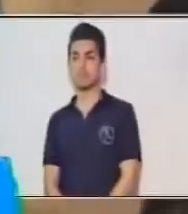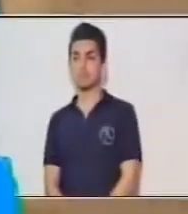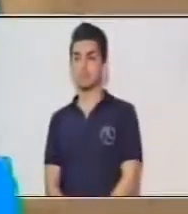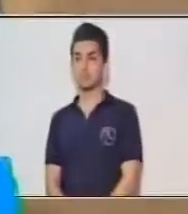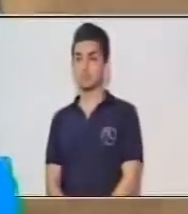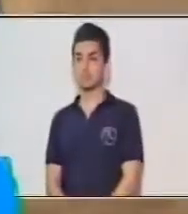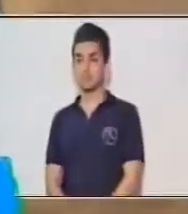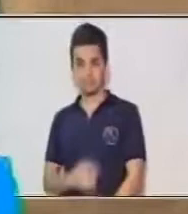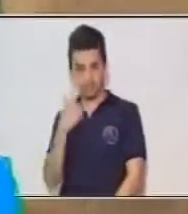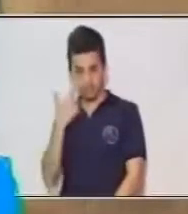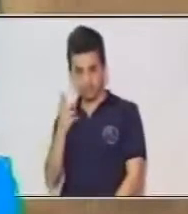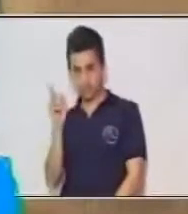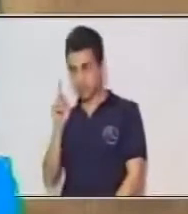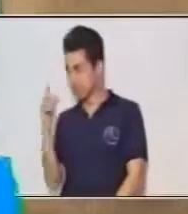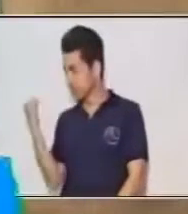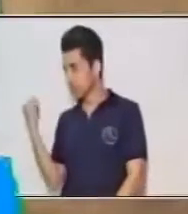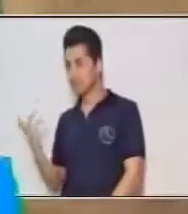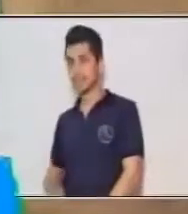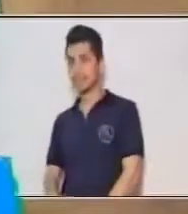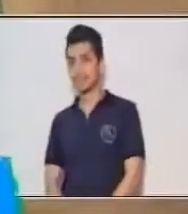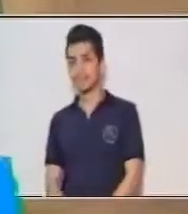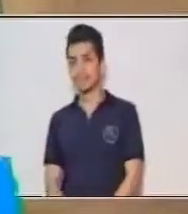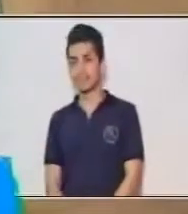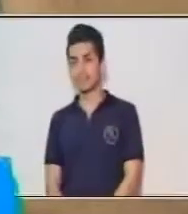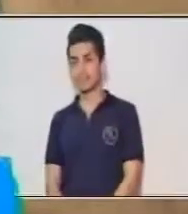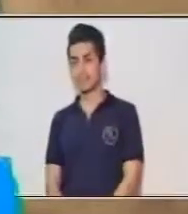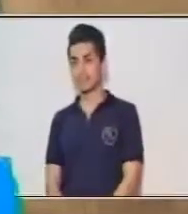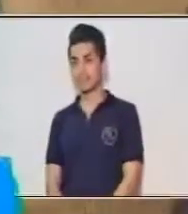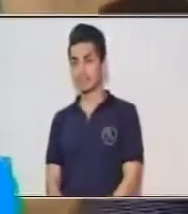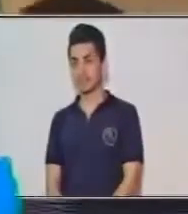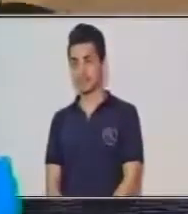lo ubicaste. Muy bien. Lo has